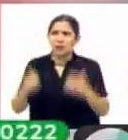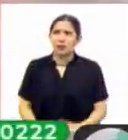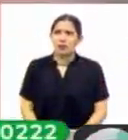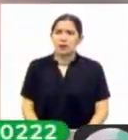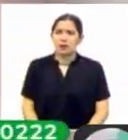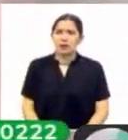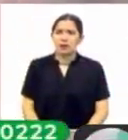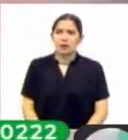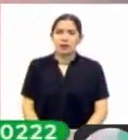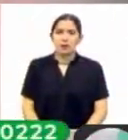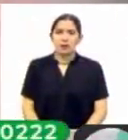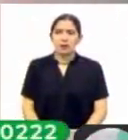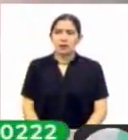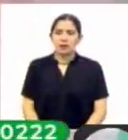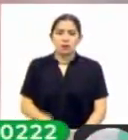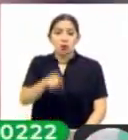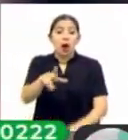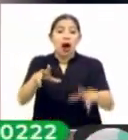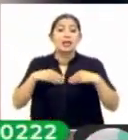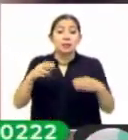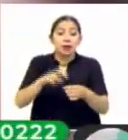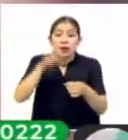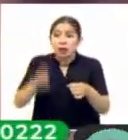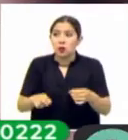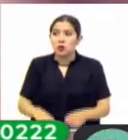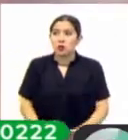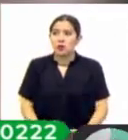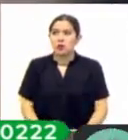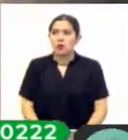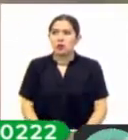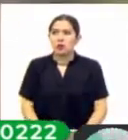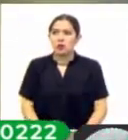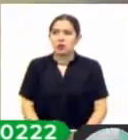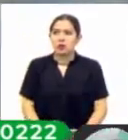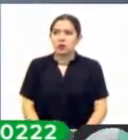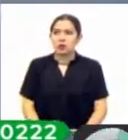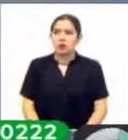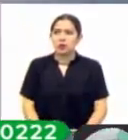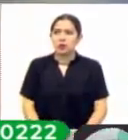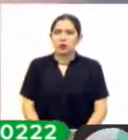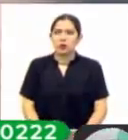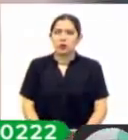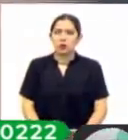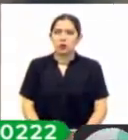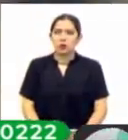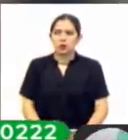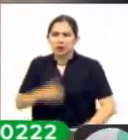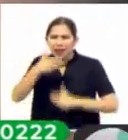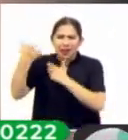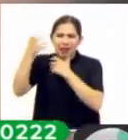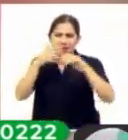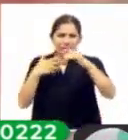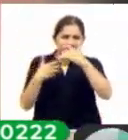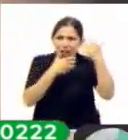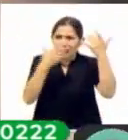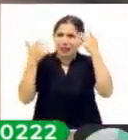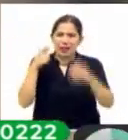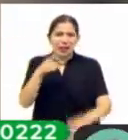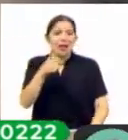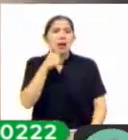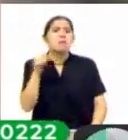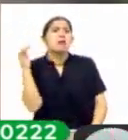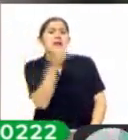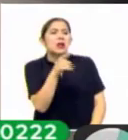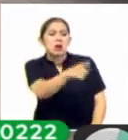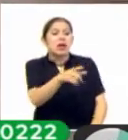¿Qué acepta su renuncia? ¿Qué acepta su renuncia? ¡Estaba ahí! ¡Estaba ahí! ¡Está bien! ¡Es una mentirosa de